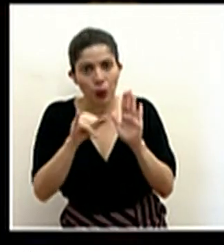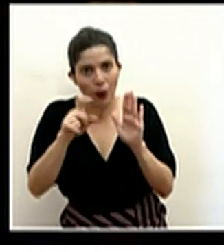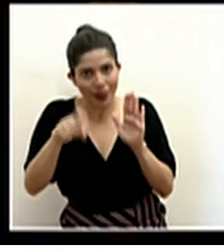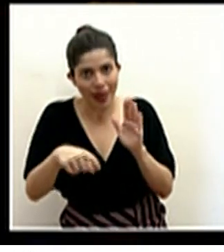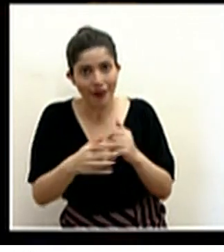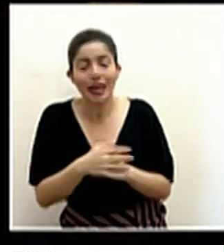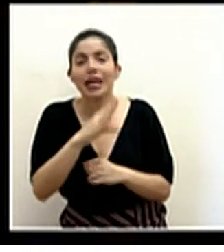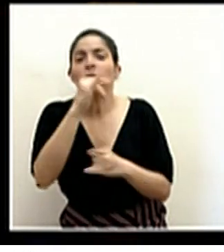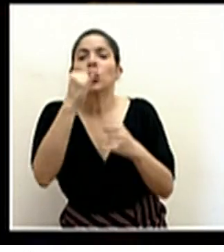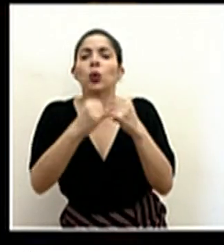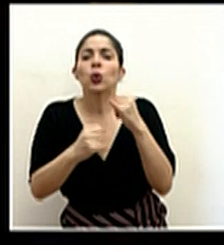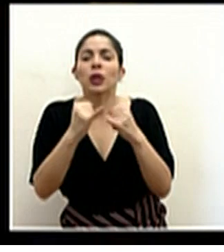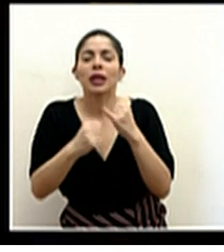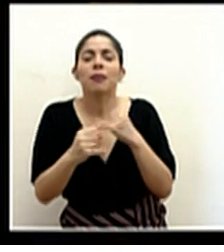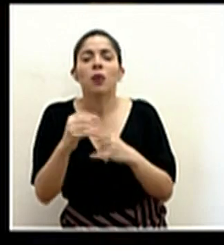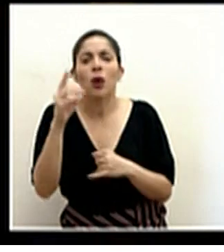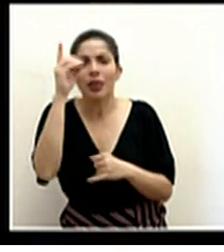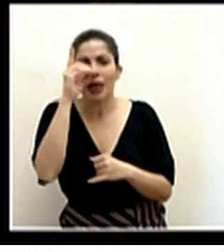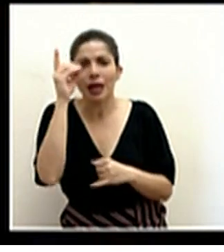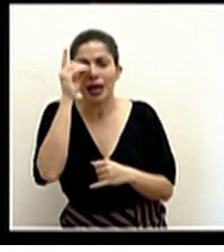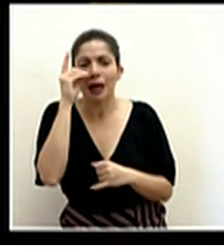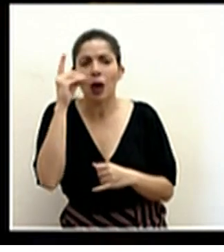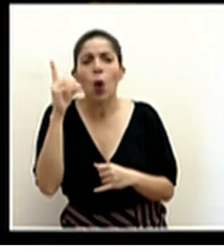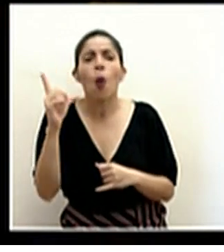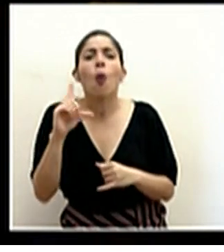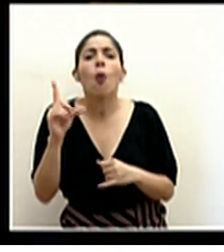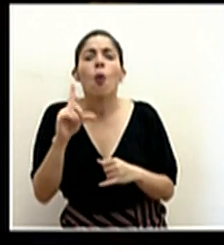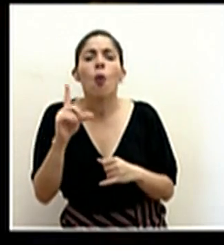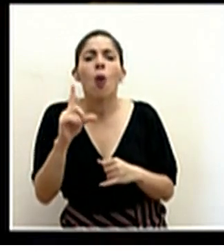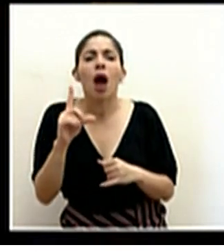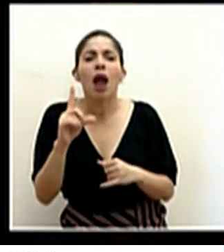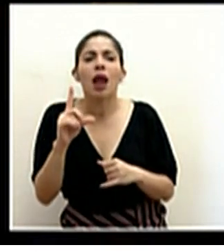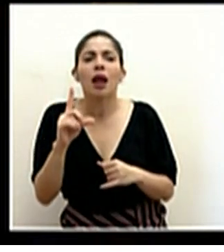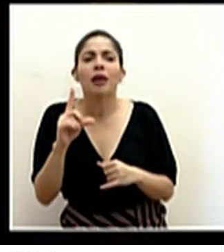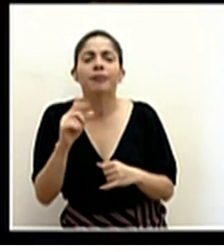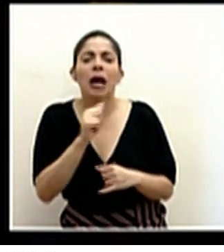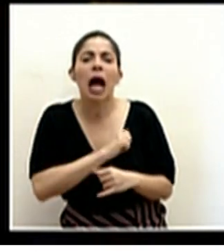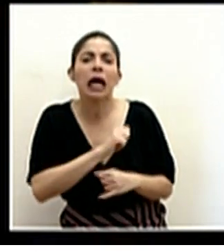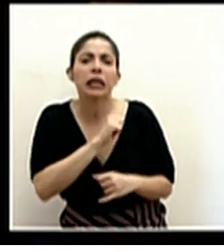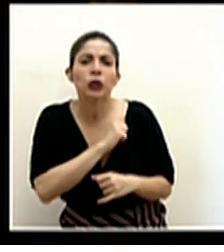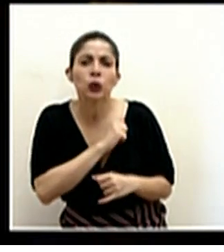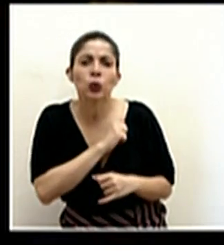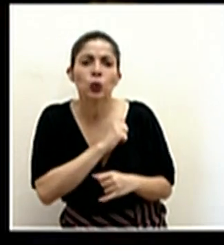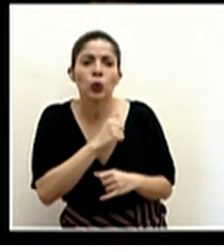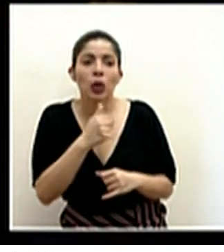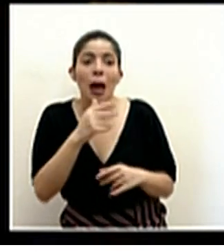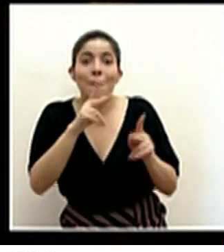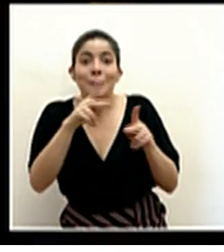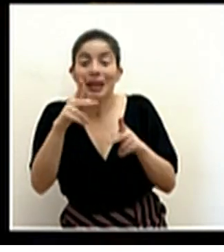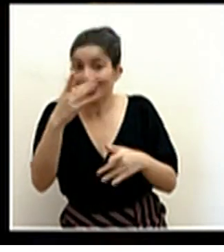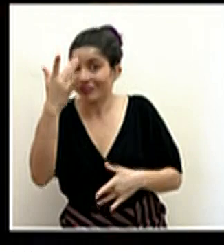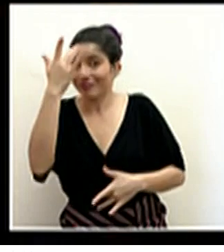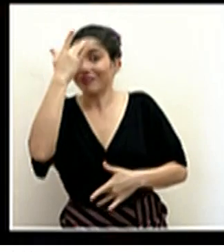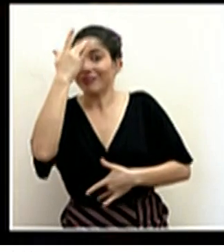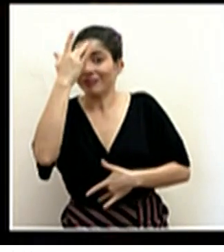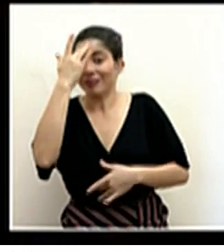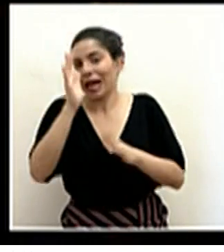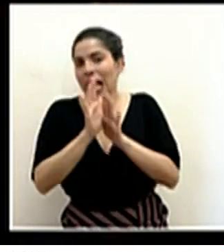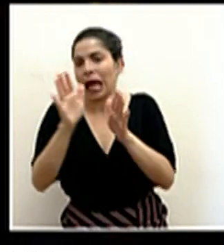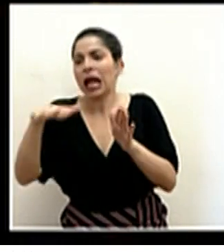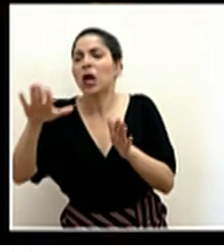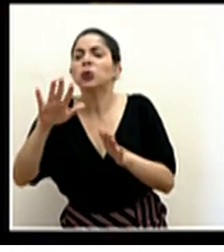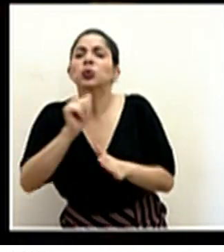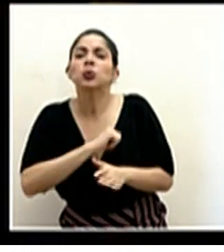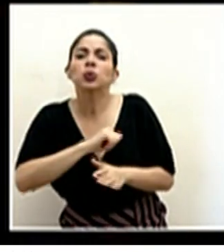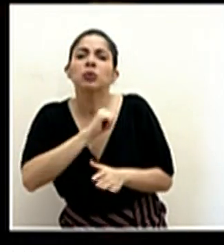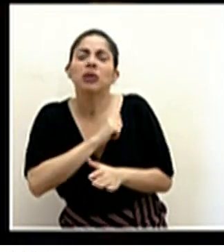Y finalmente, don Daniel, ¿cuál ha sido el comportamiento o cuál es que han tenido las personas contagiadas en general